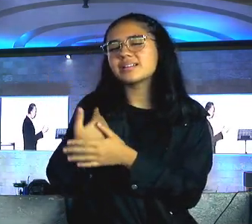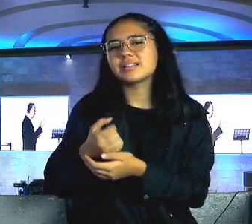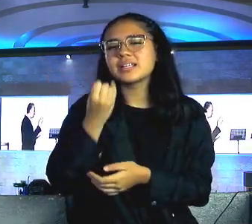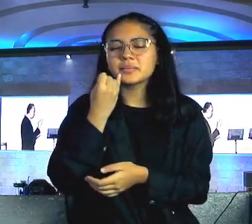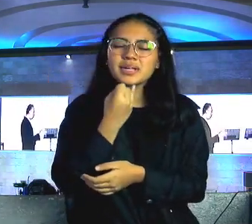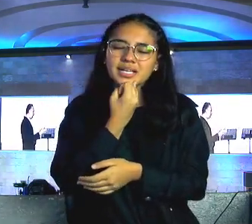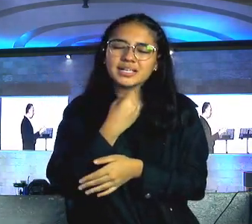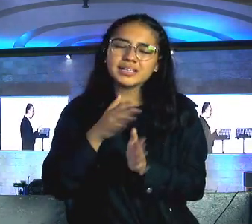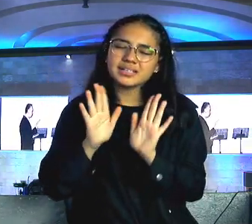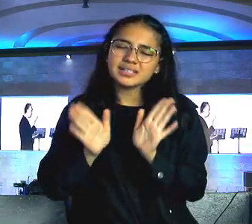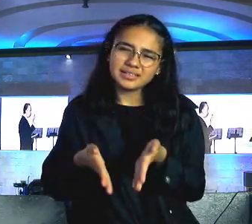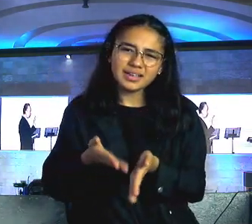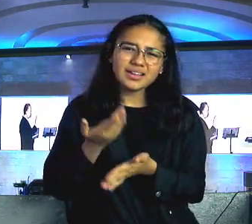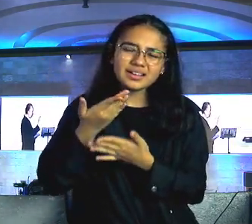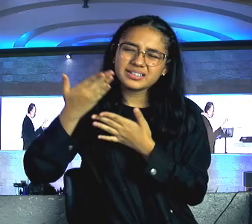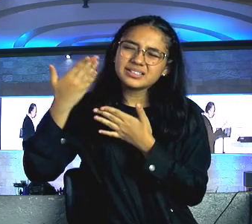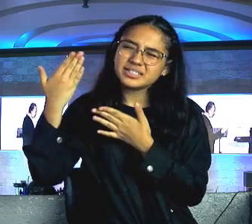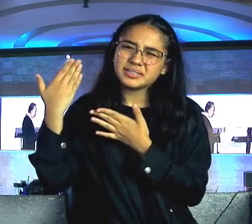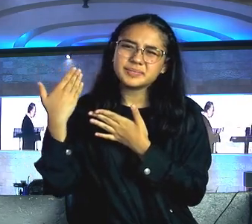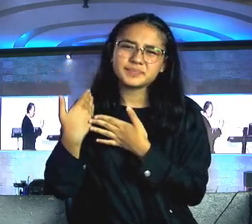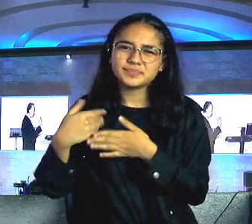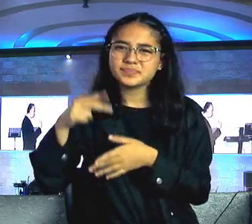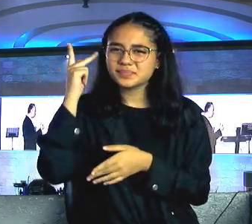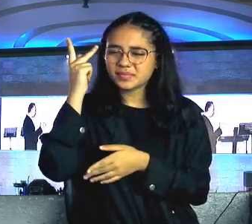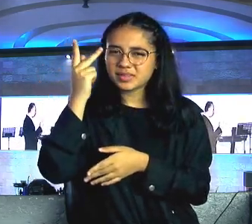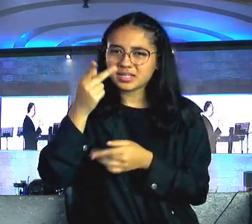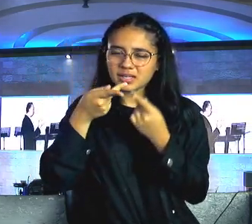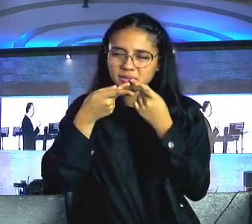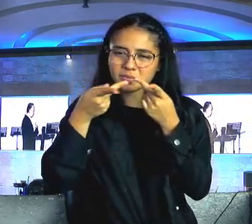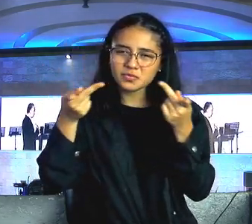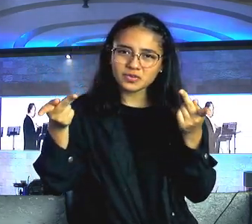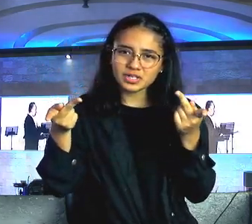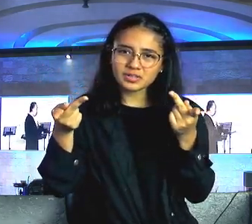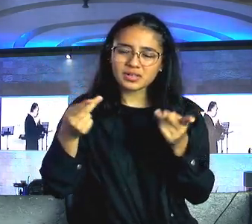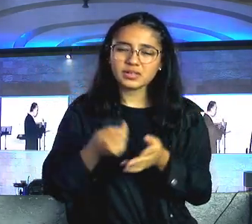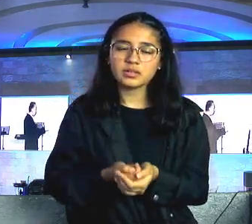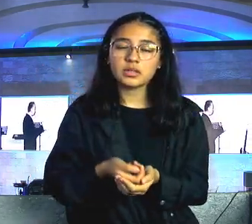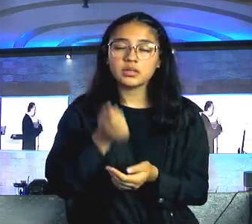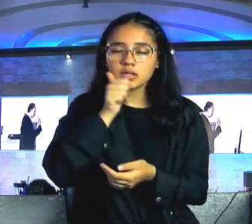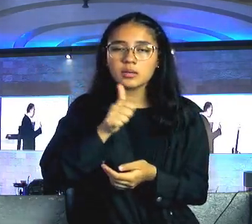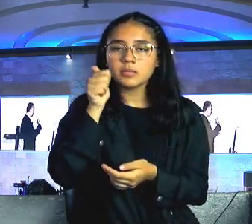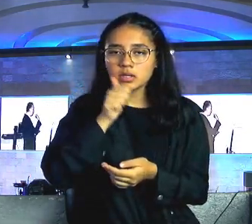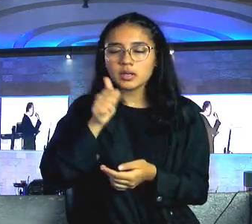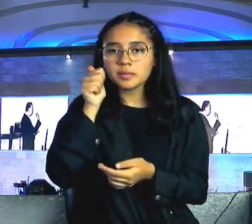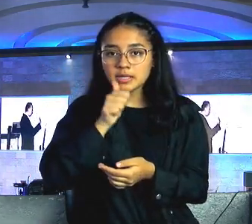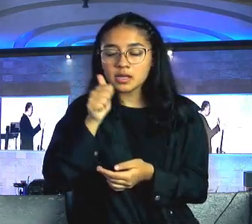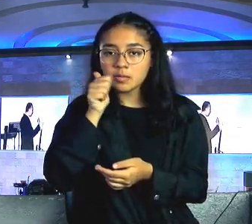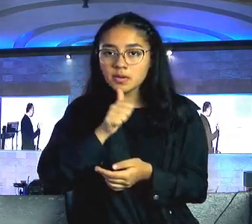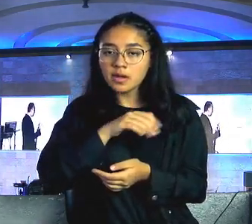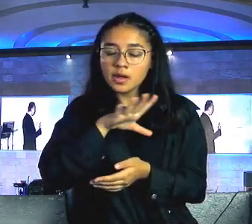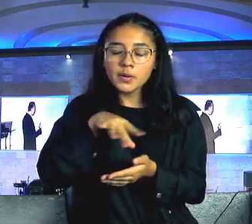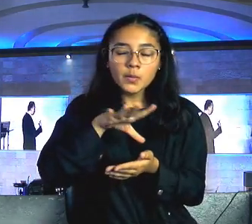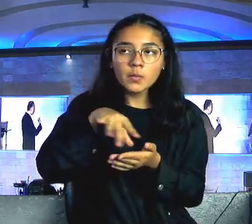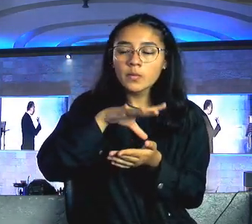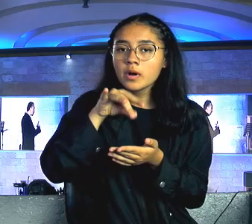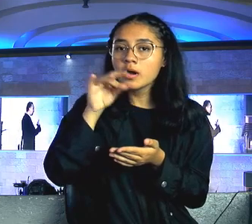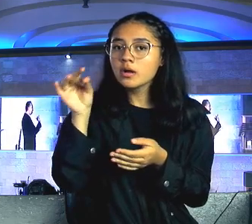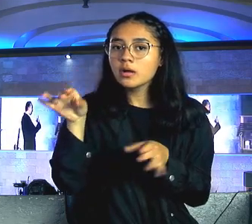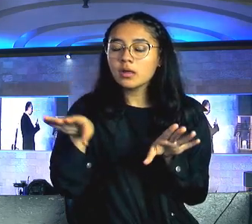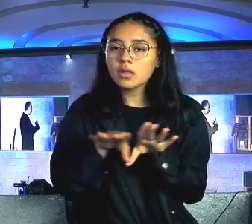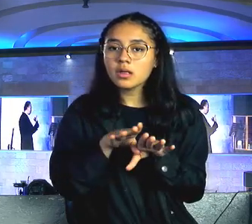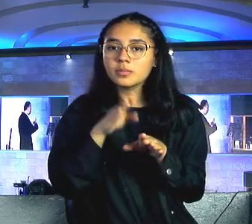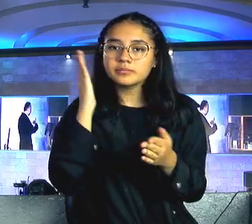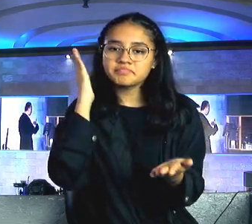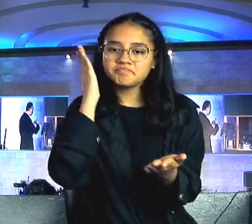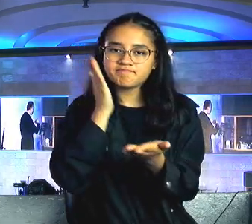Israel, bueno, pero es que eso era para el tiempo de los profetas, bueno, pero es que no sé qué. Y siempre estamos buscando un pretexto, ¿por qué eso